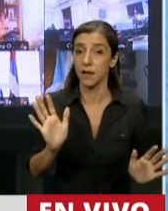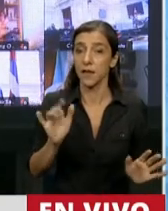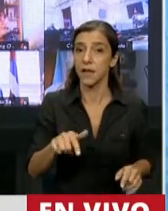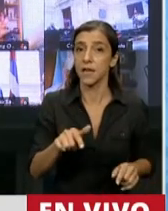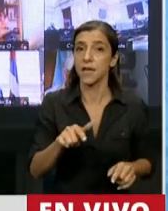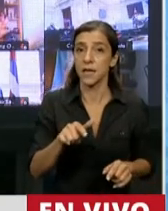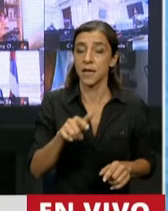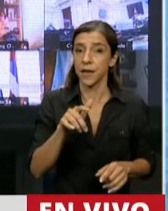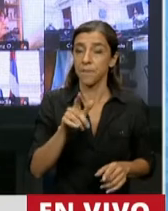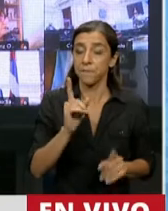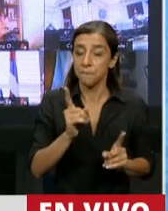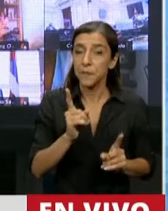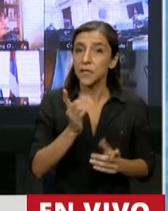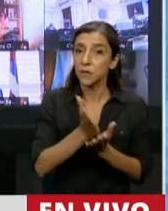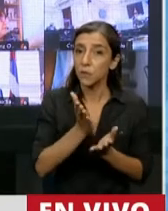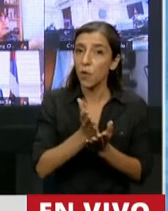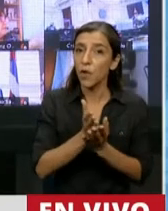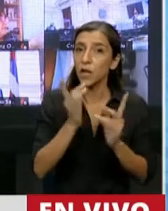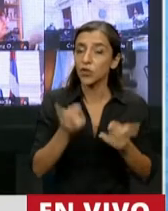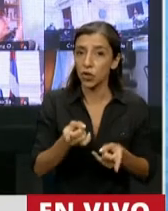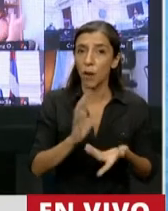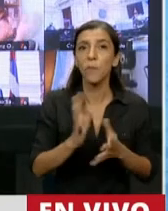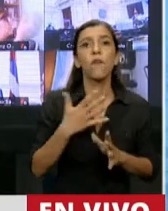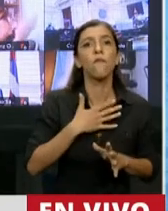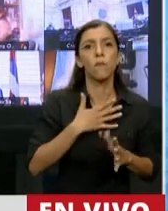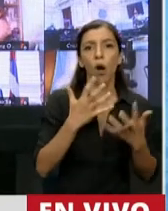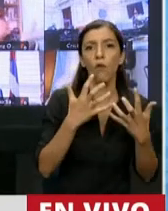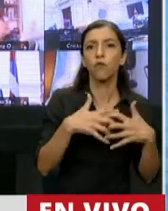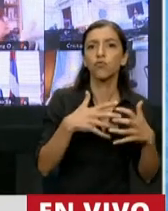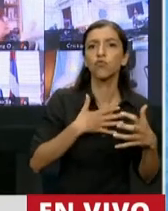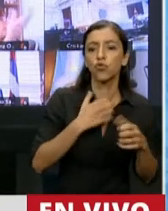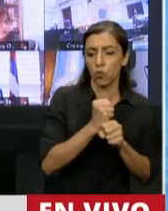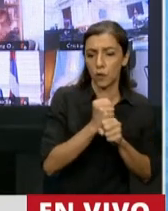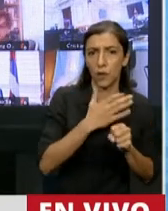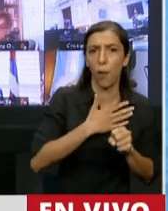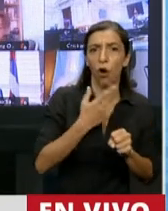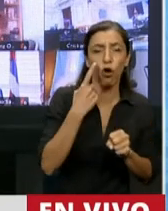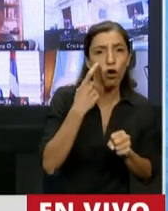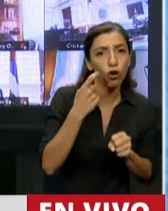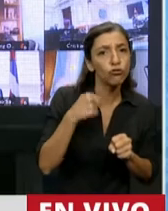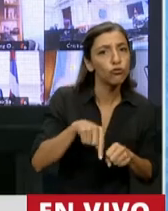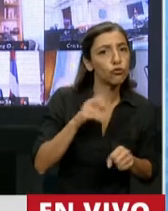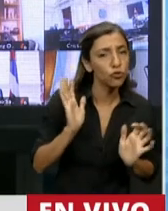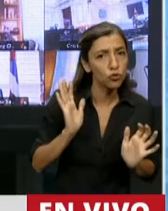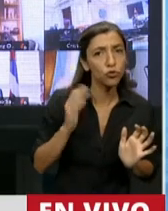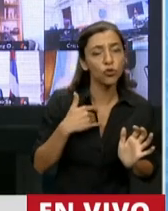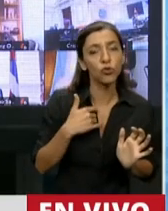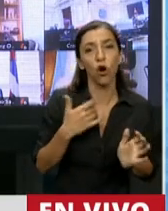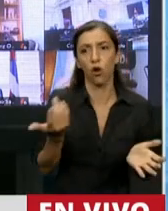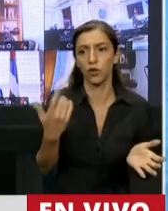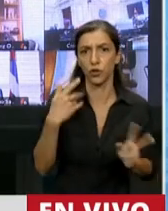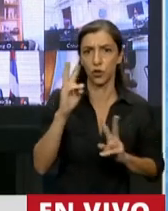vio también agravado en mi función de control como diputada de la Nación. Hay un sistema de pesos y contrapesos en un